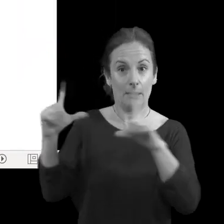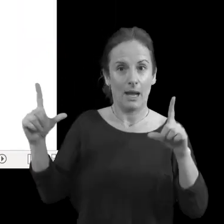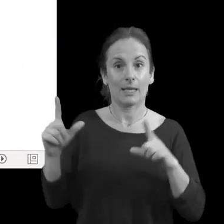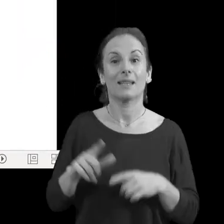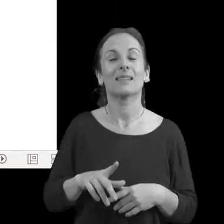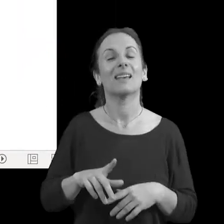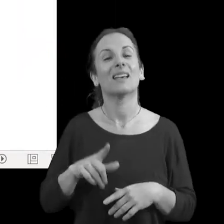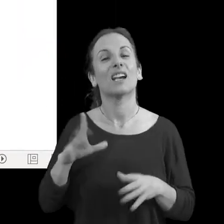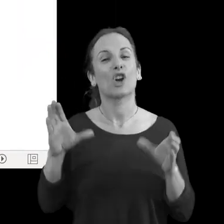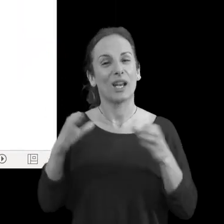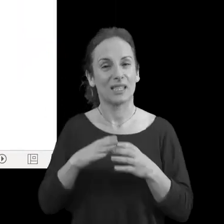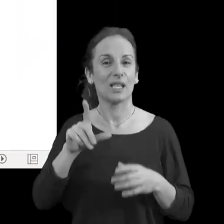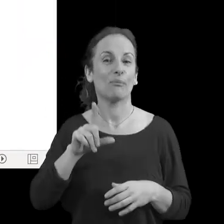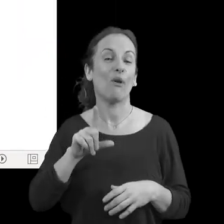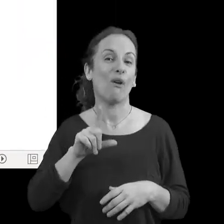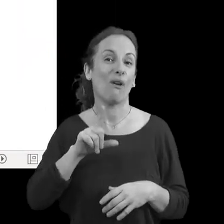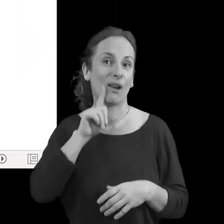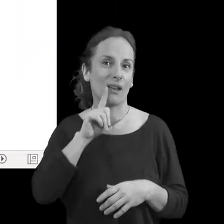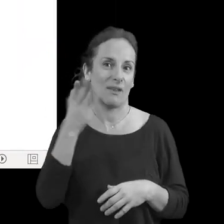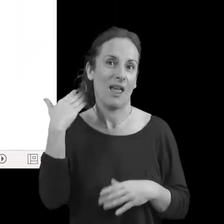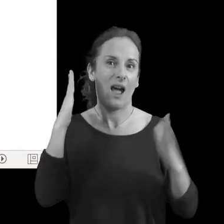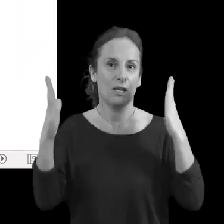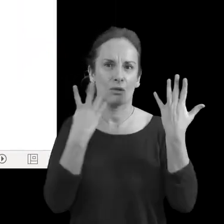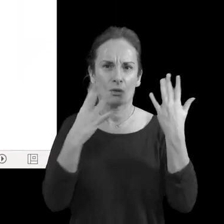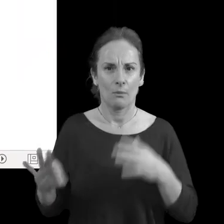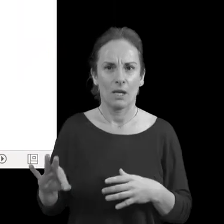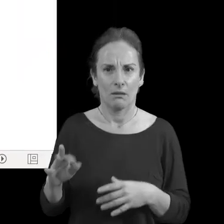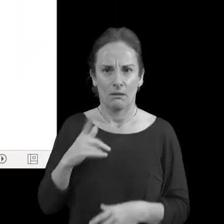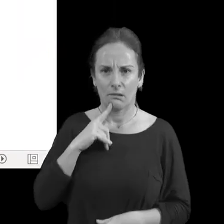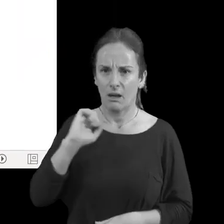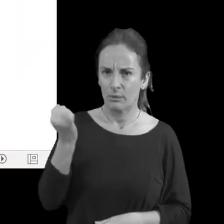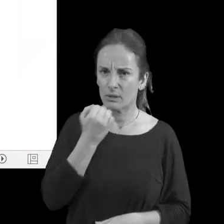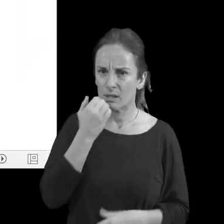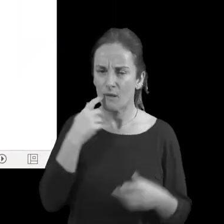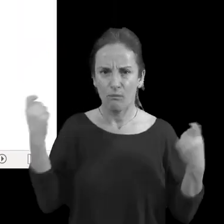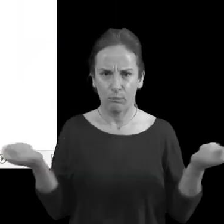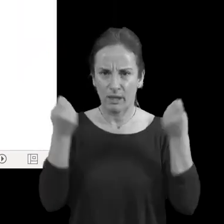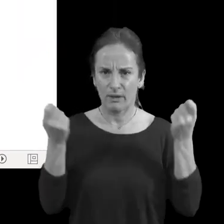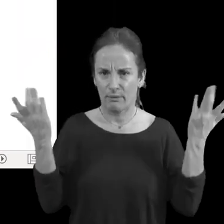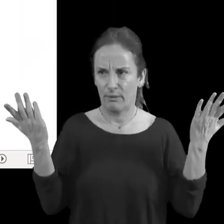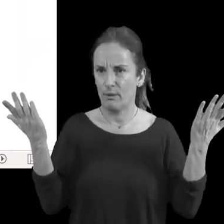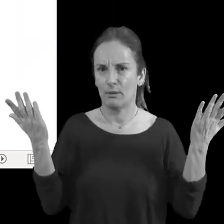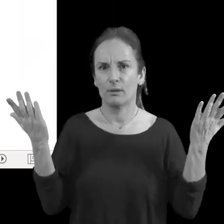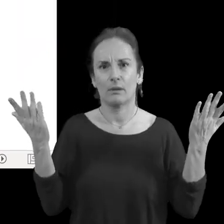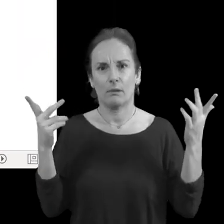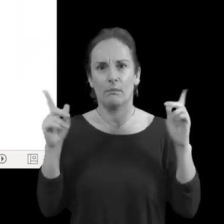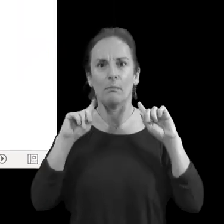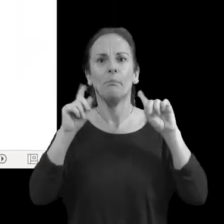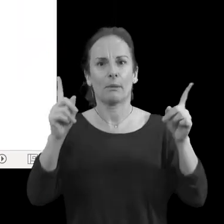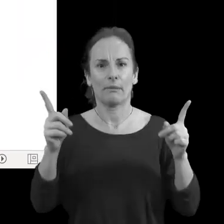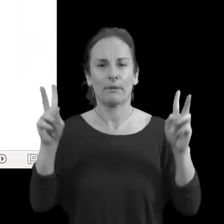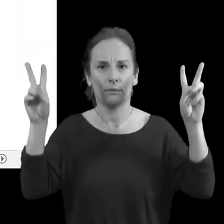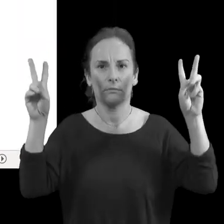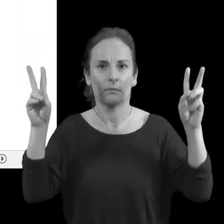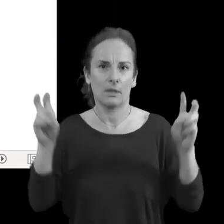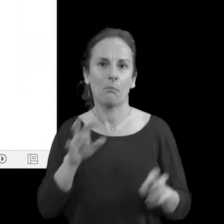90, que entonces hablaba ya de la falta de campañas de prevención y de información con el tema del VIH, SIDA y las lesbianas, ¿no?